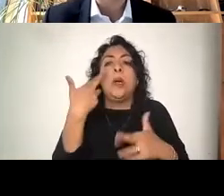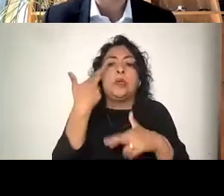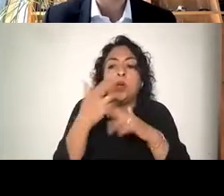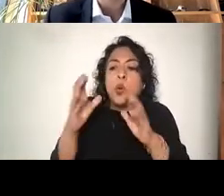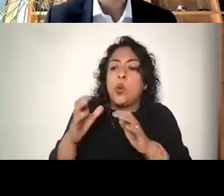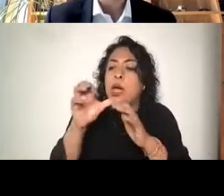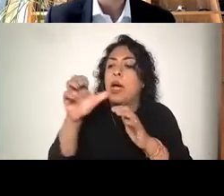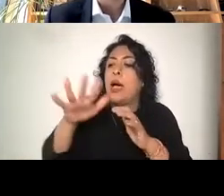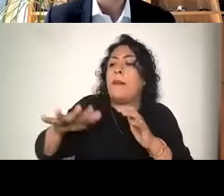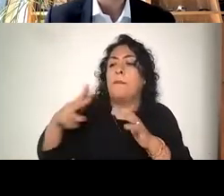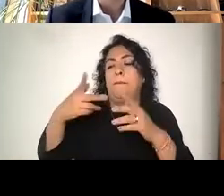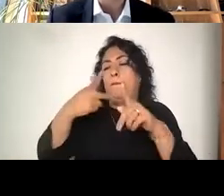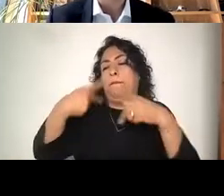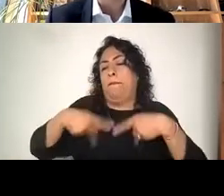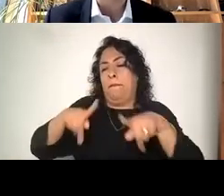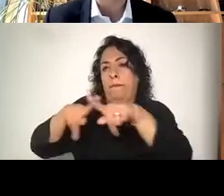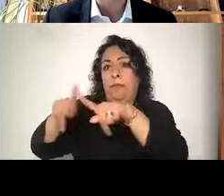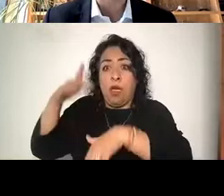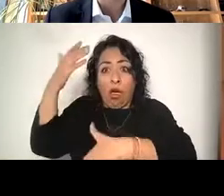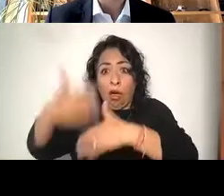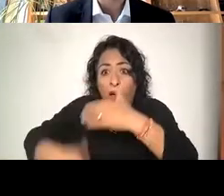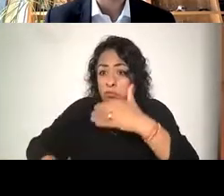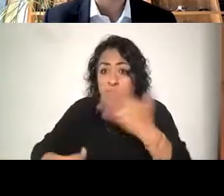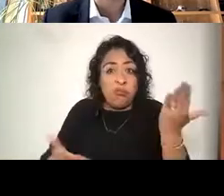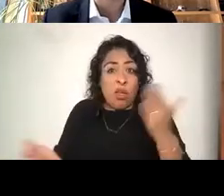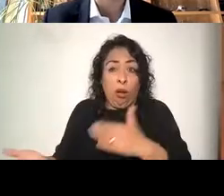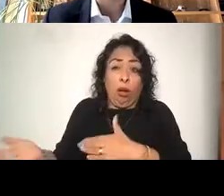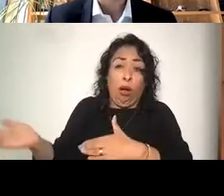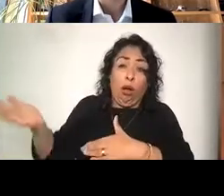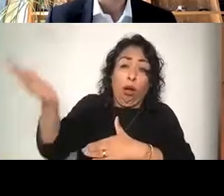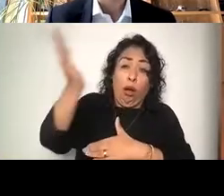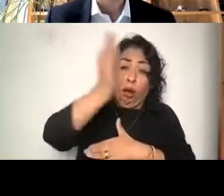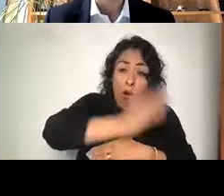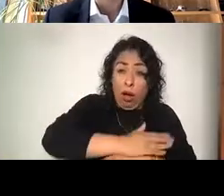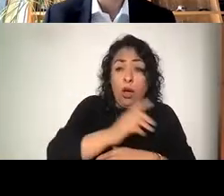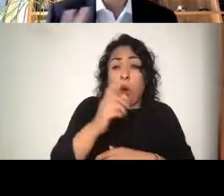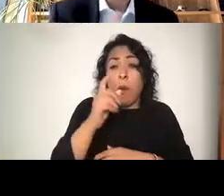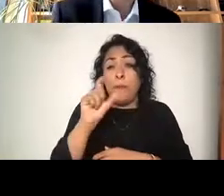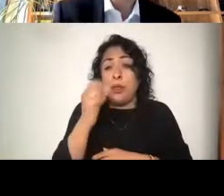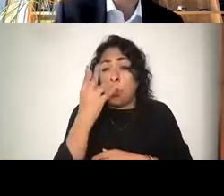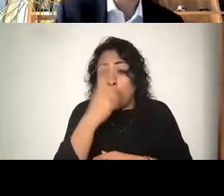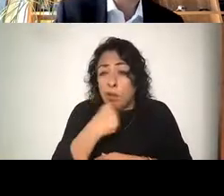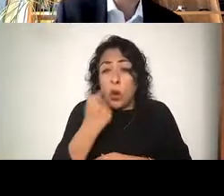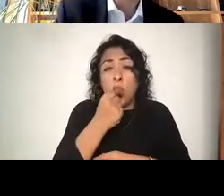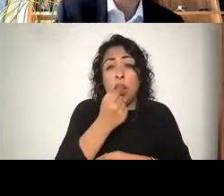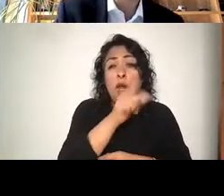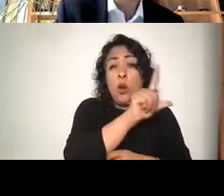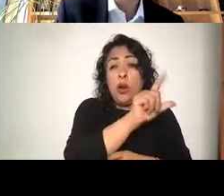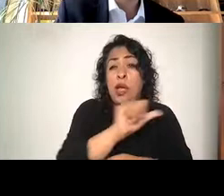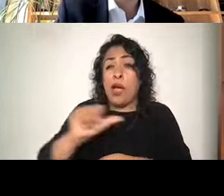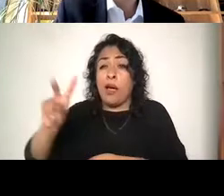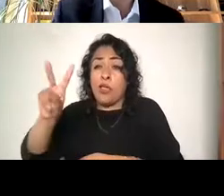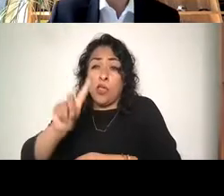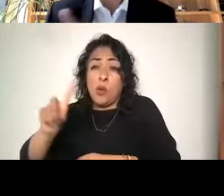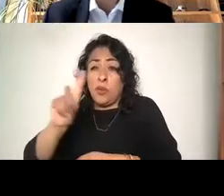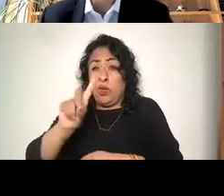todo tipo, pues nunca acaba. Son trabajos de 24/7 y se atiende a